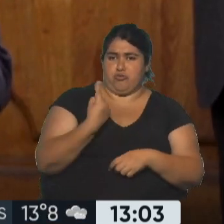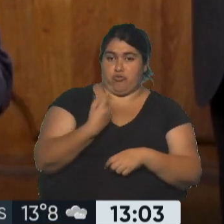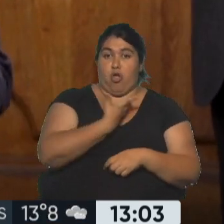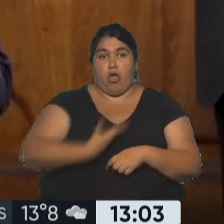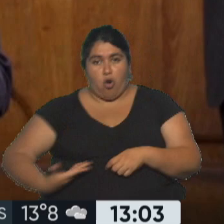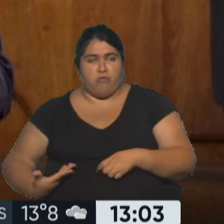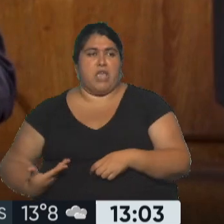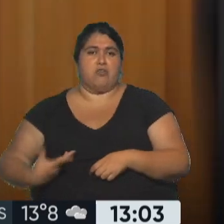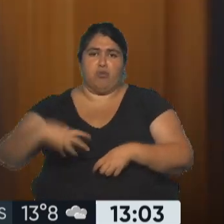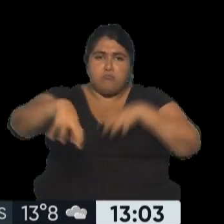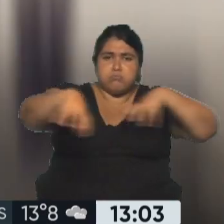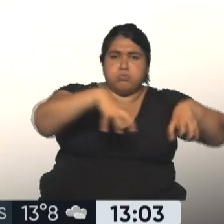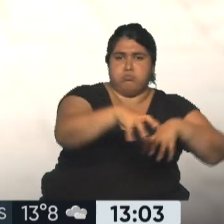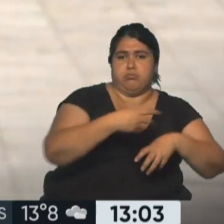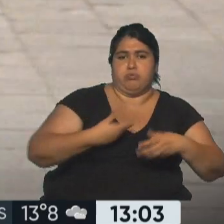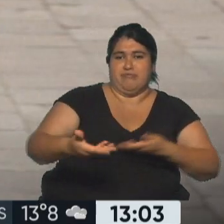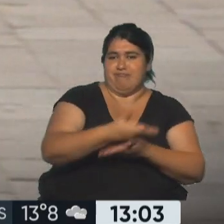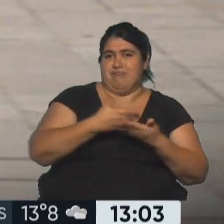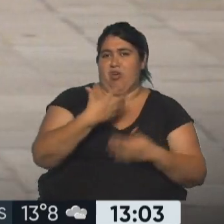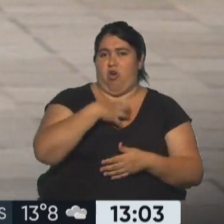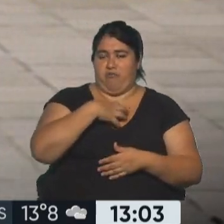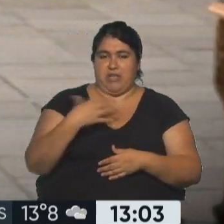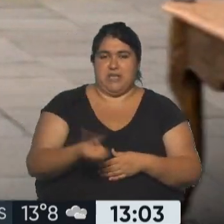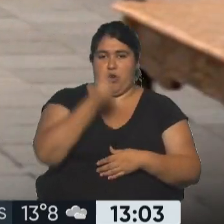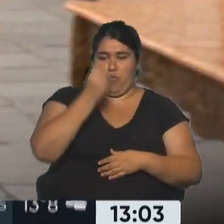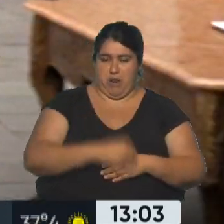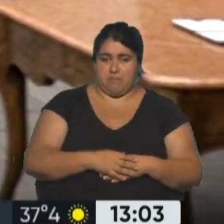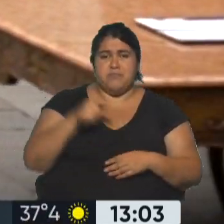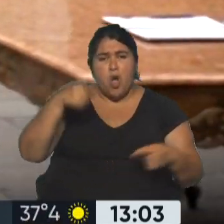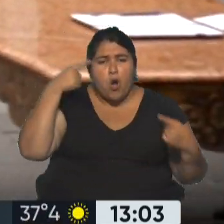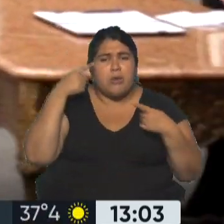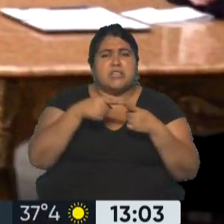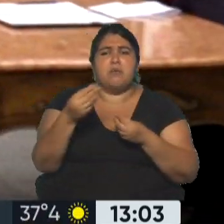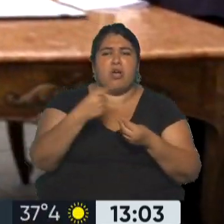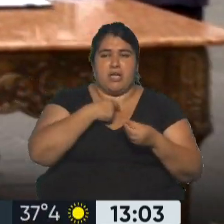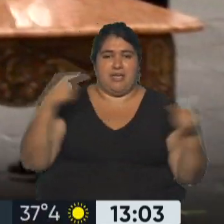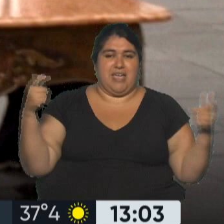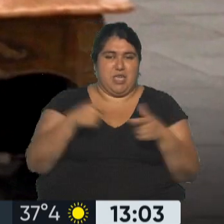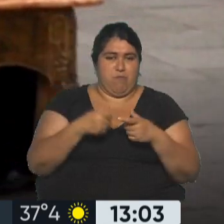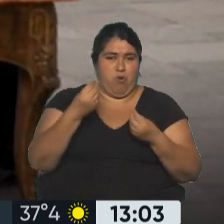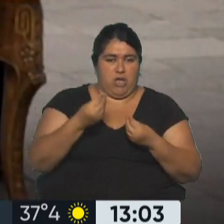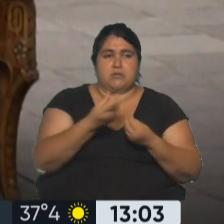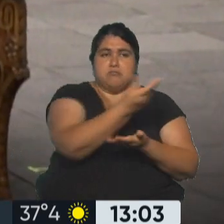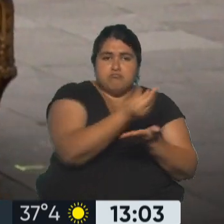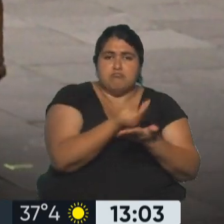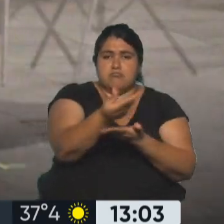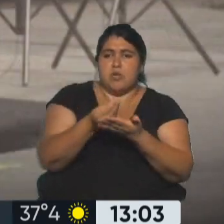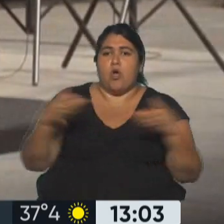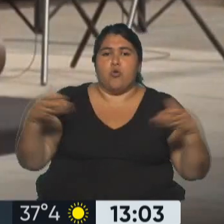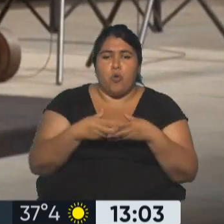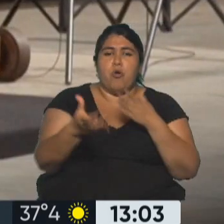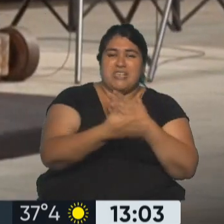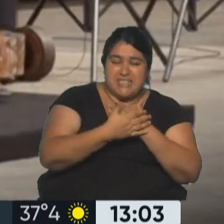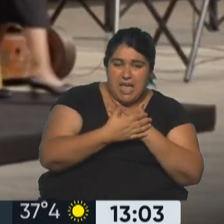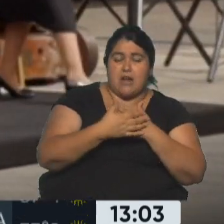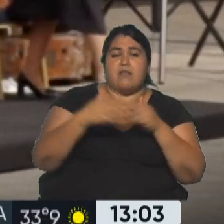gobierno y en cada uno de nosotros. Con este objetivo, busca oxigenar su gabinete con un equilibrio de funcionarios de izquierda,